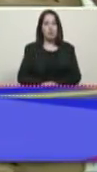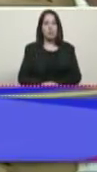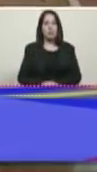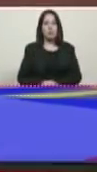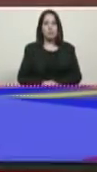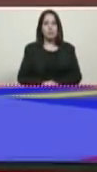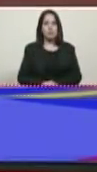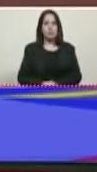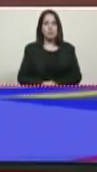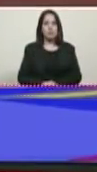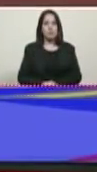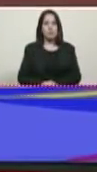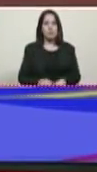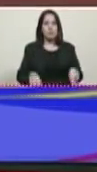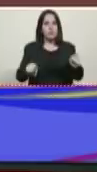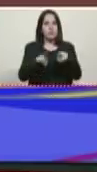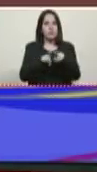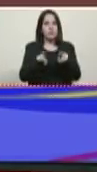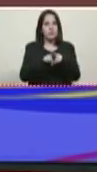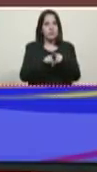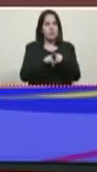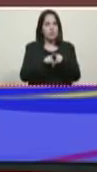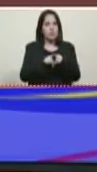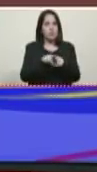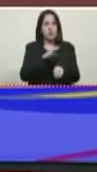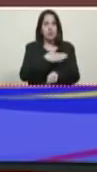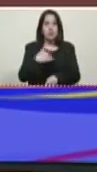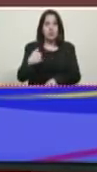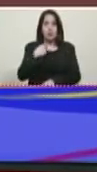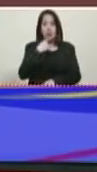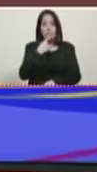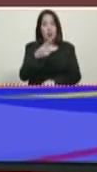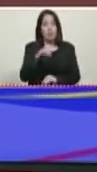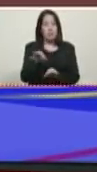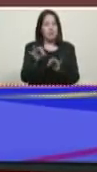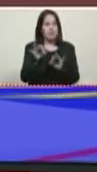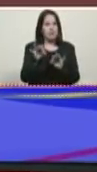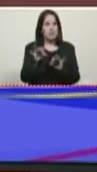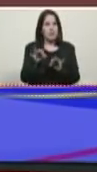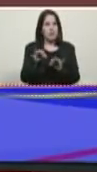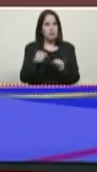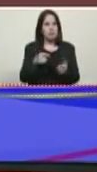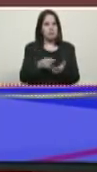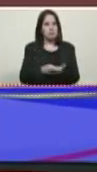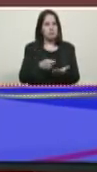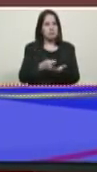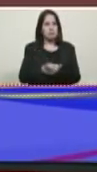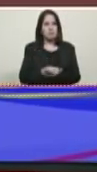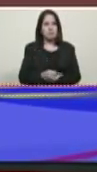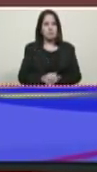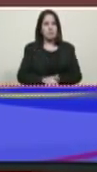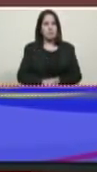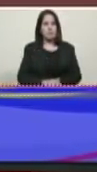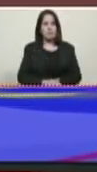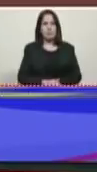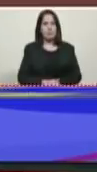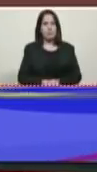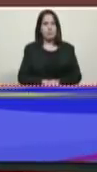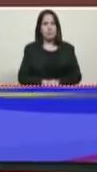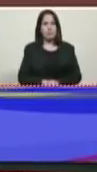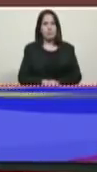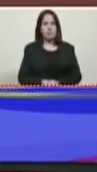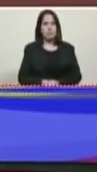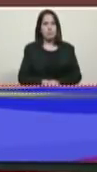darle recursos adicionales especiales a gobernaciones